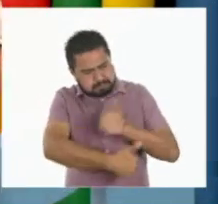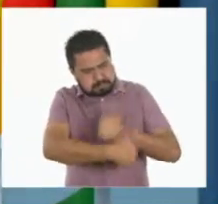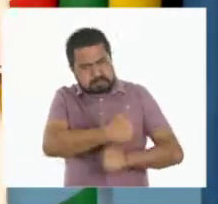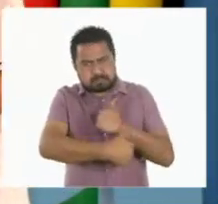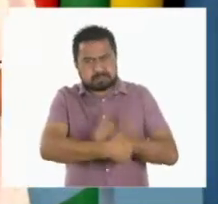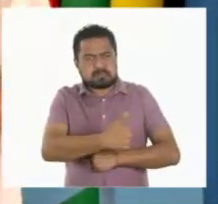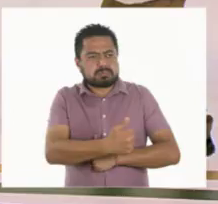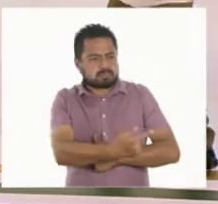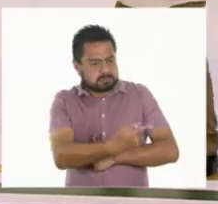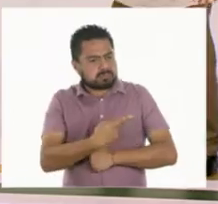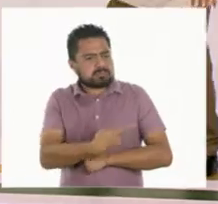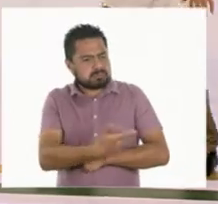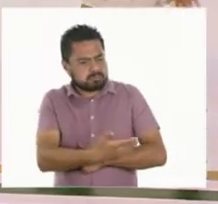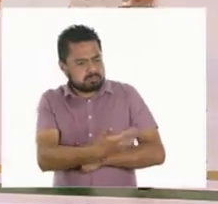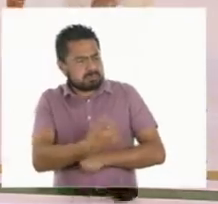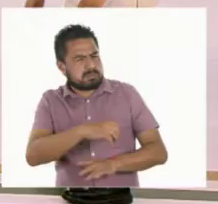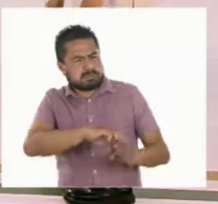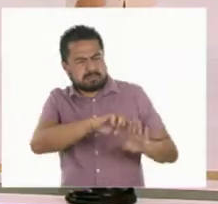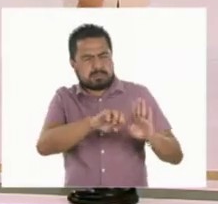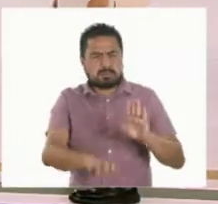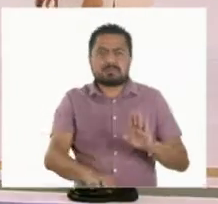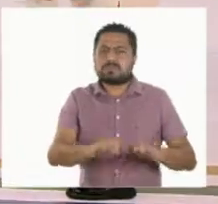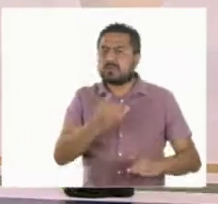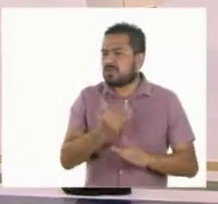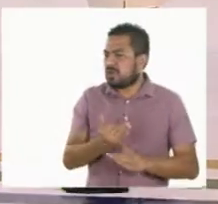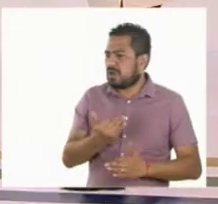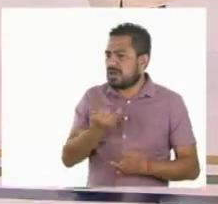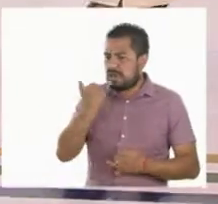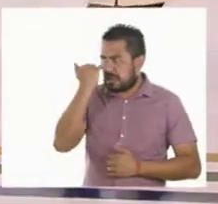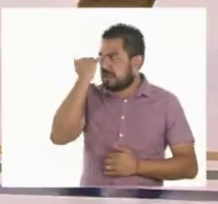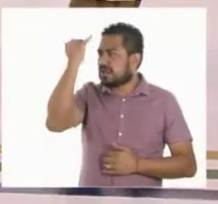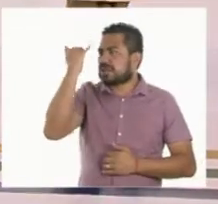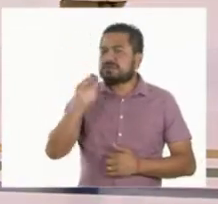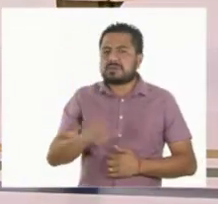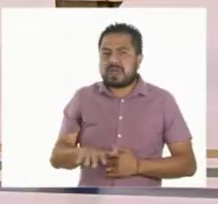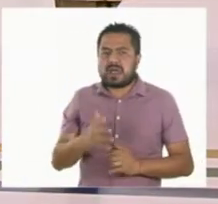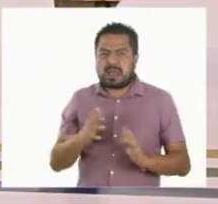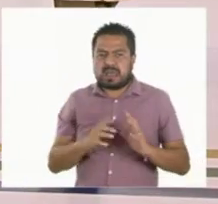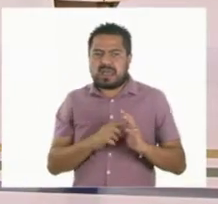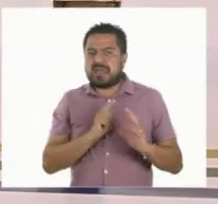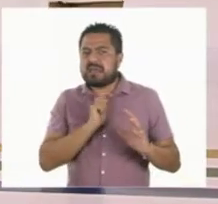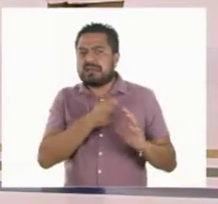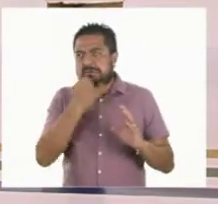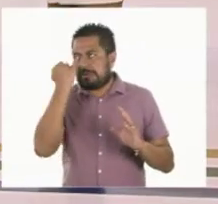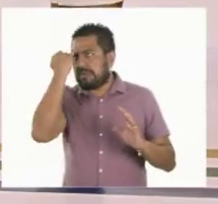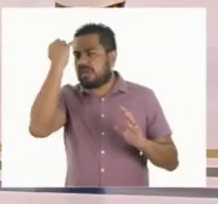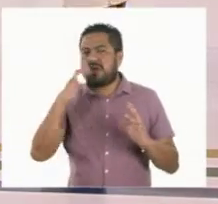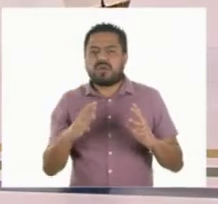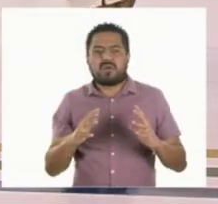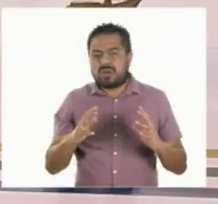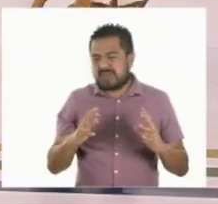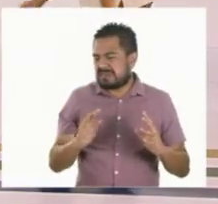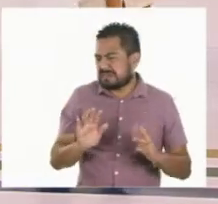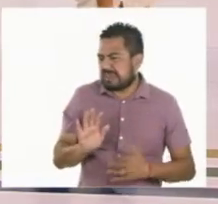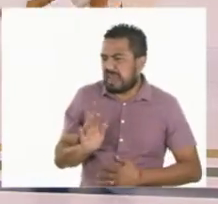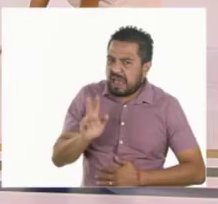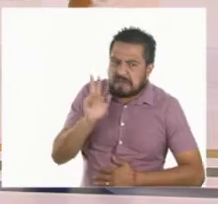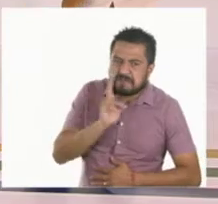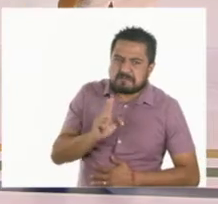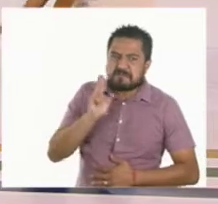Tú contra mí, ¿no? Claro. Por ejemplo, vente para acá. Y entonces vamos a jugar el básquetbol. Suponemos que aquí tenemos una pelota, porque ahorita no tenemos pelota, ¿verdad? Pero